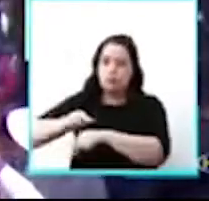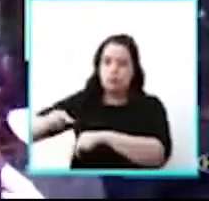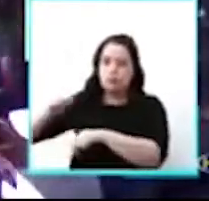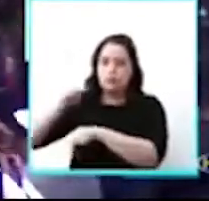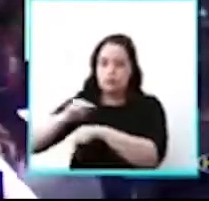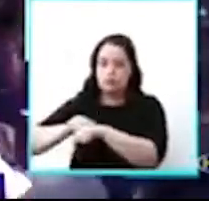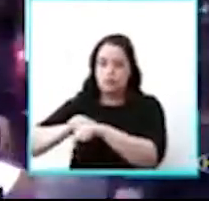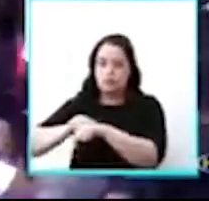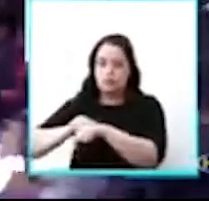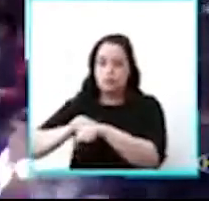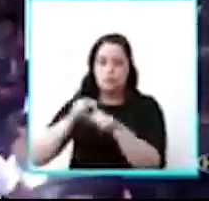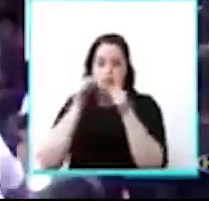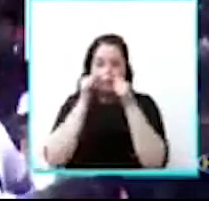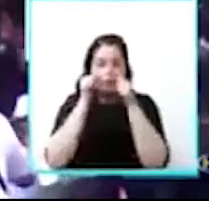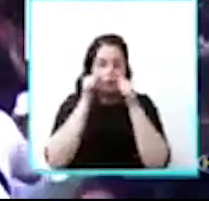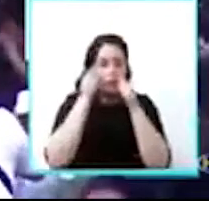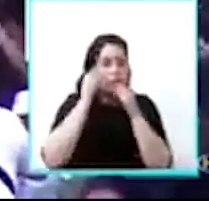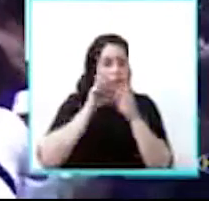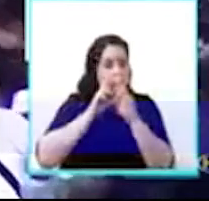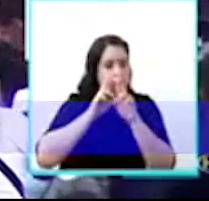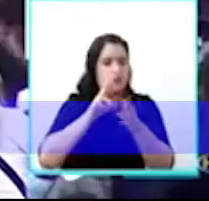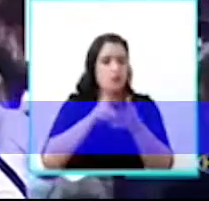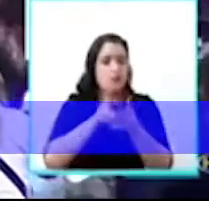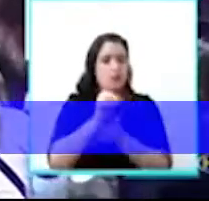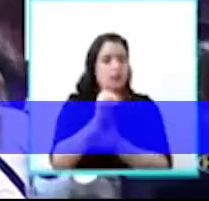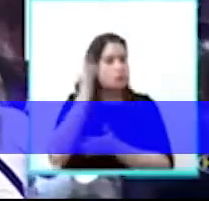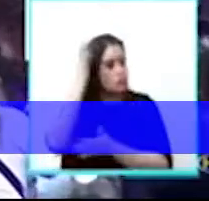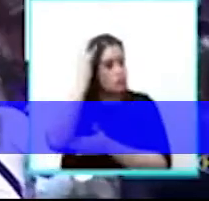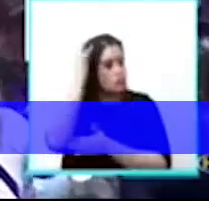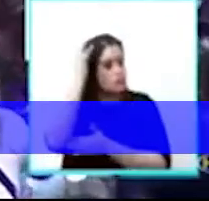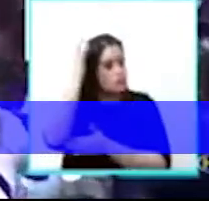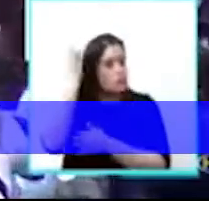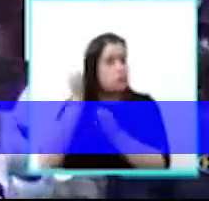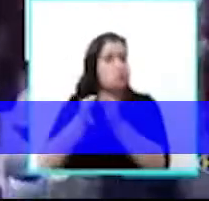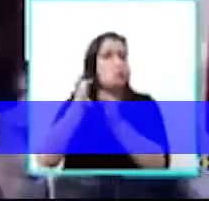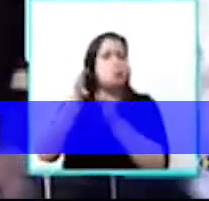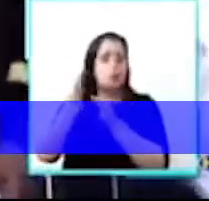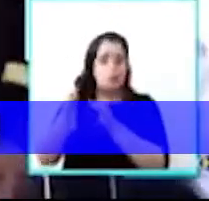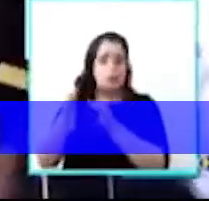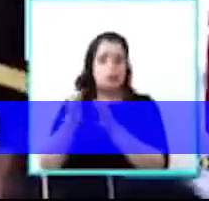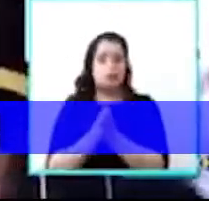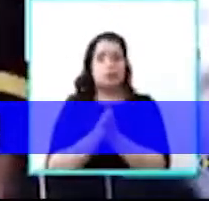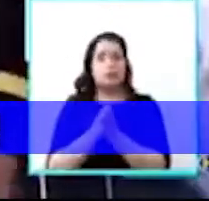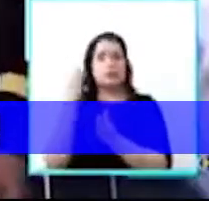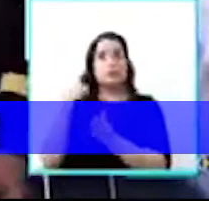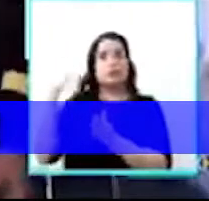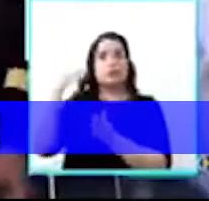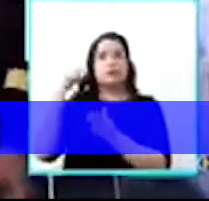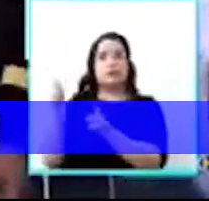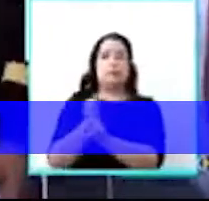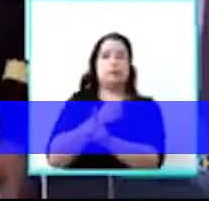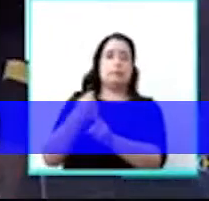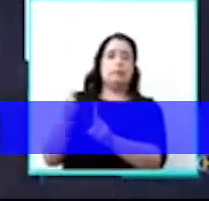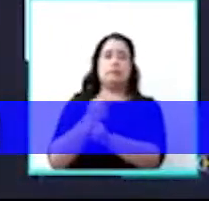velan por el respeto de los derechos de los pueblos indígenas históricamente saqueados por